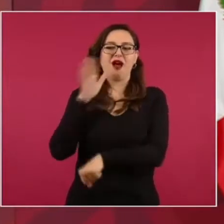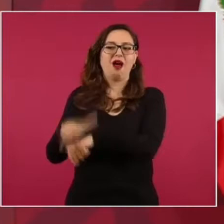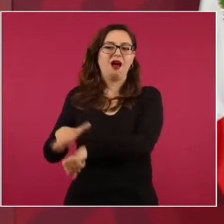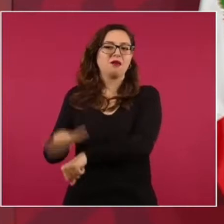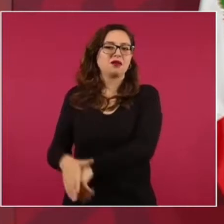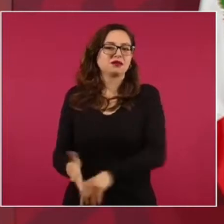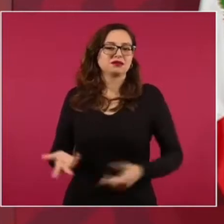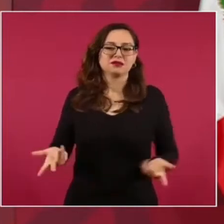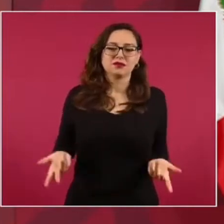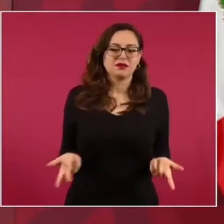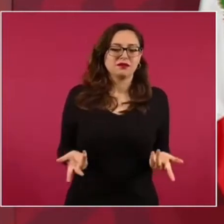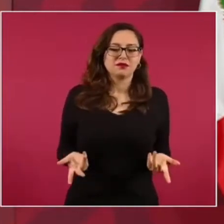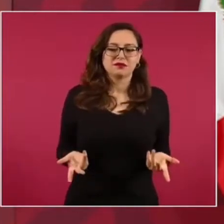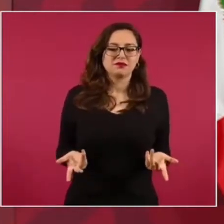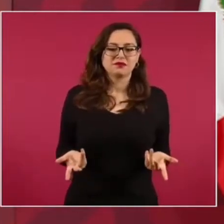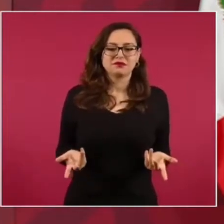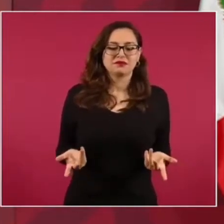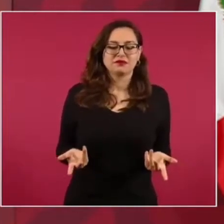y por